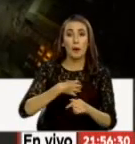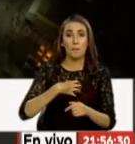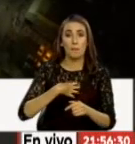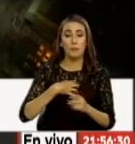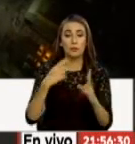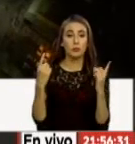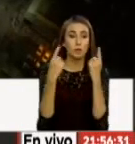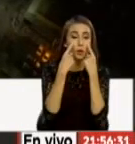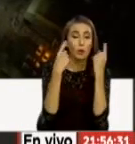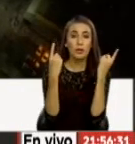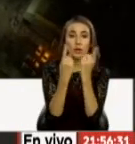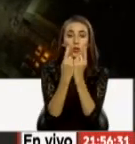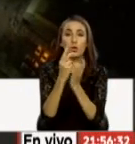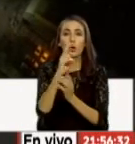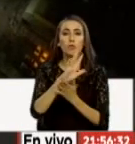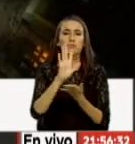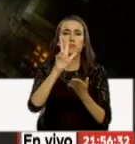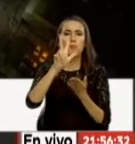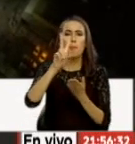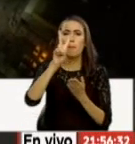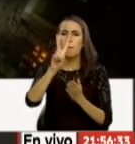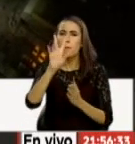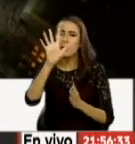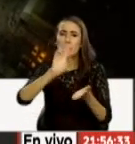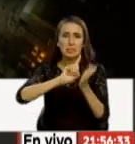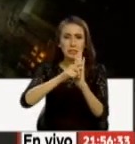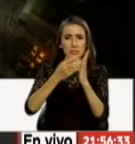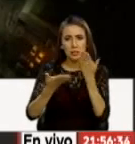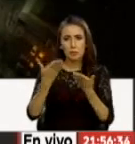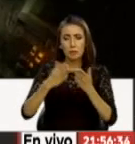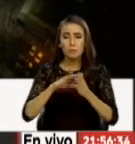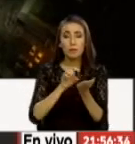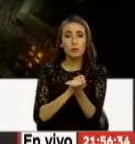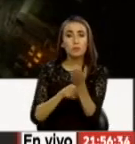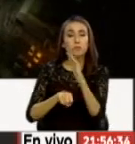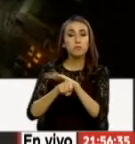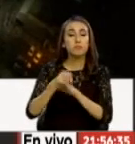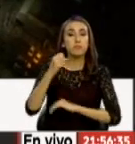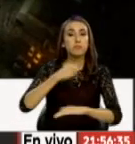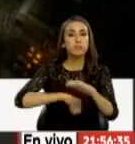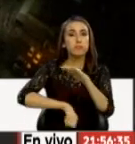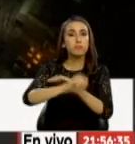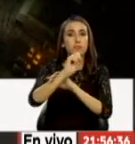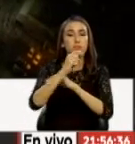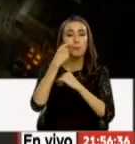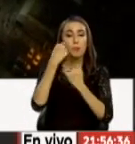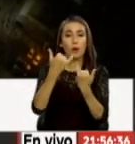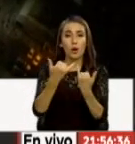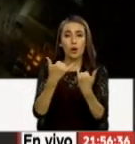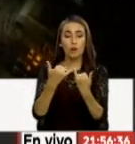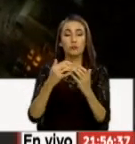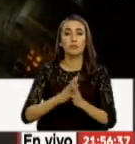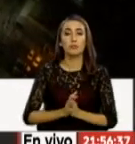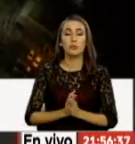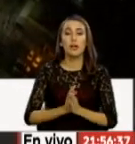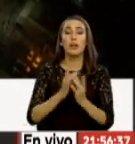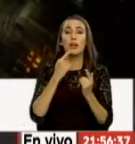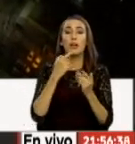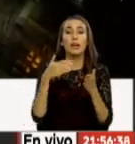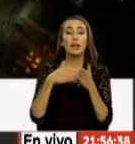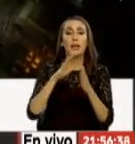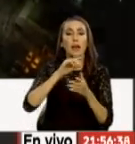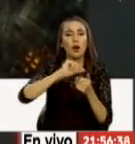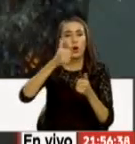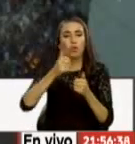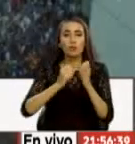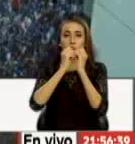encontró en el minuto 25 la ventaja por medio de Pinillo en un tiro libre que rebota en el taco de Marcos Mondaini y ahí